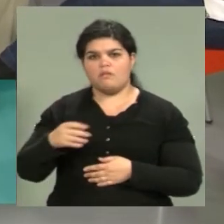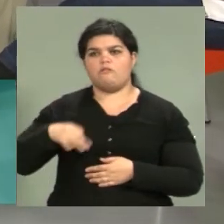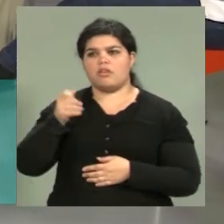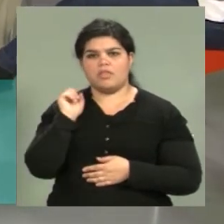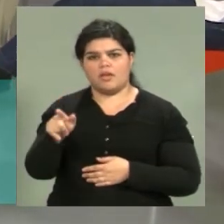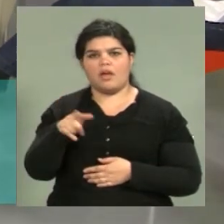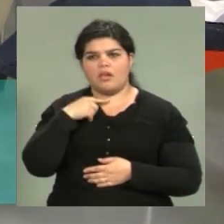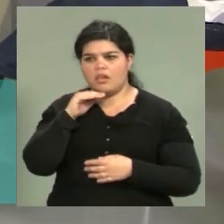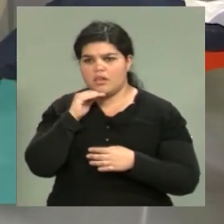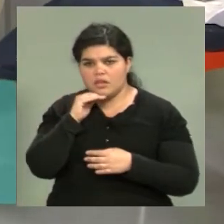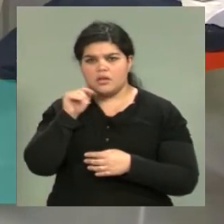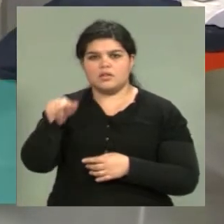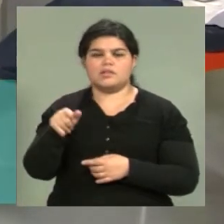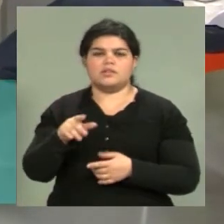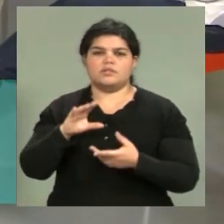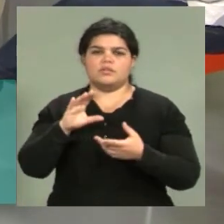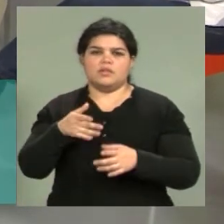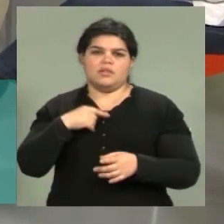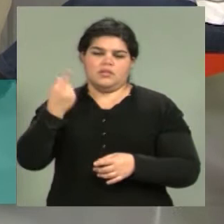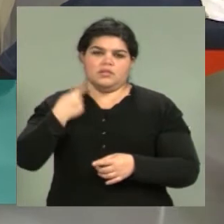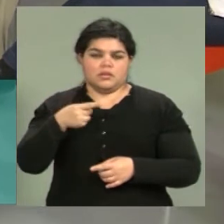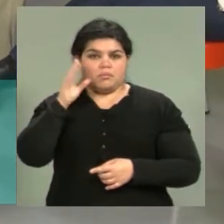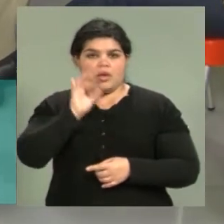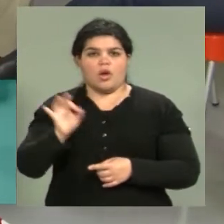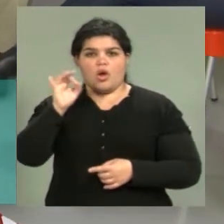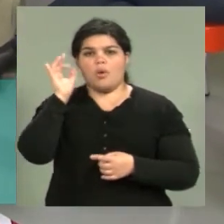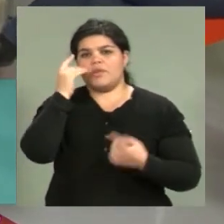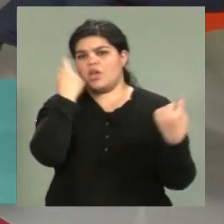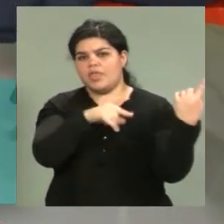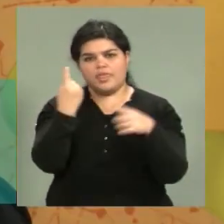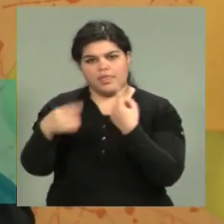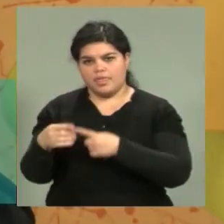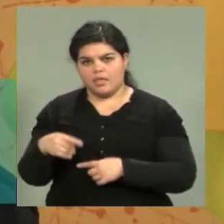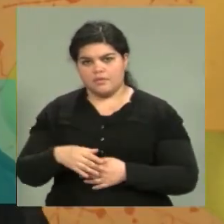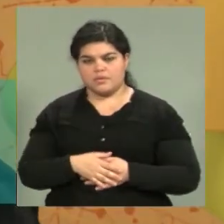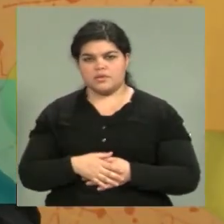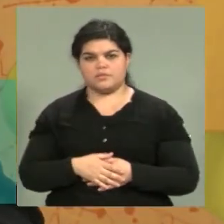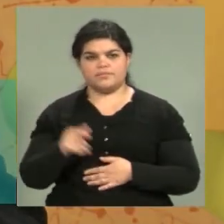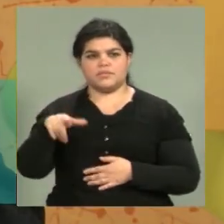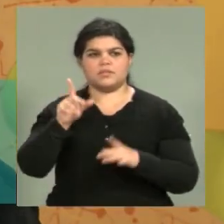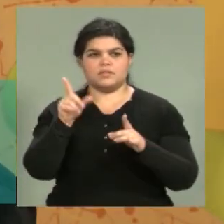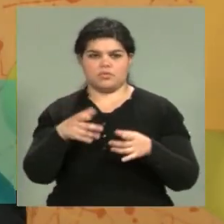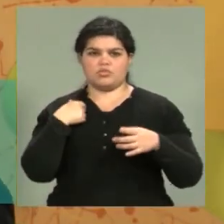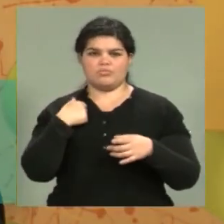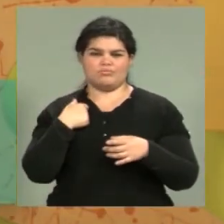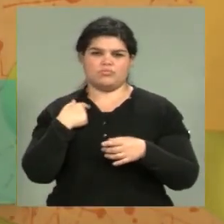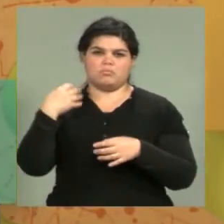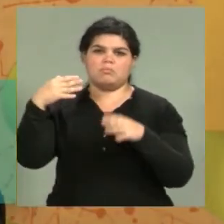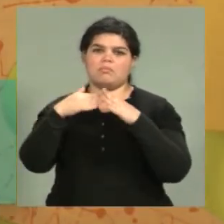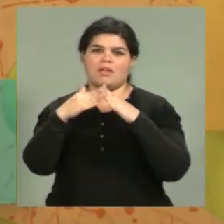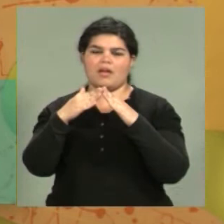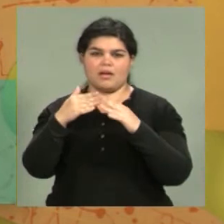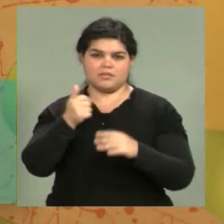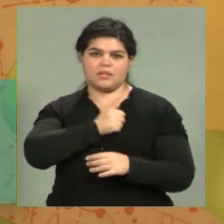tenido y todas las proyecciones y los prejuicios de cada uno de los tratantes. O sea, yo soy formado en una casa católica,